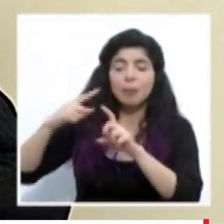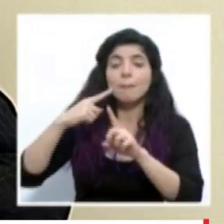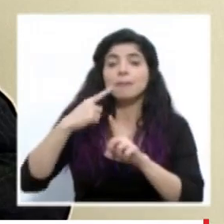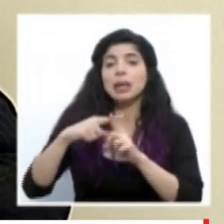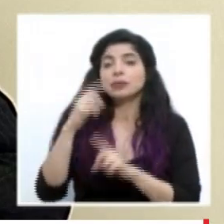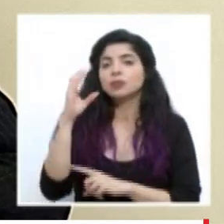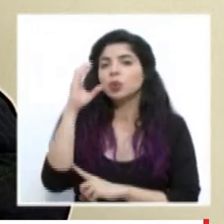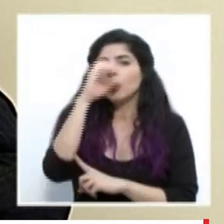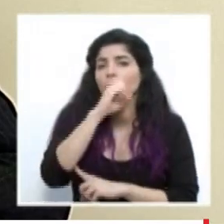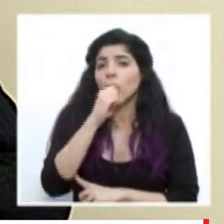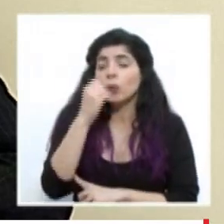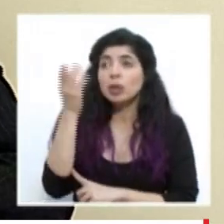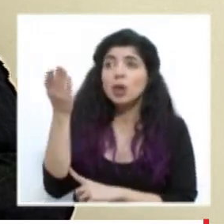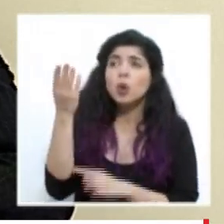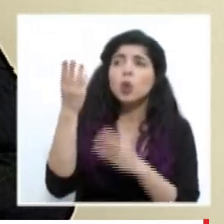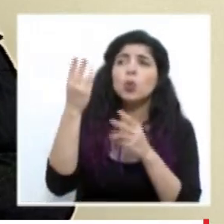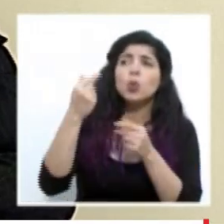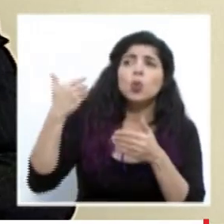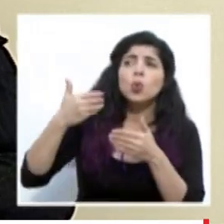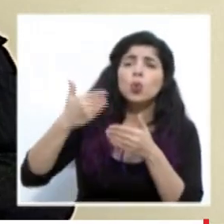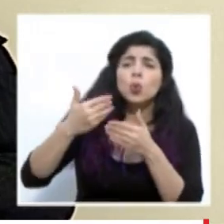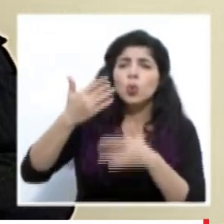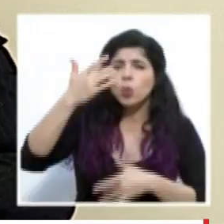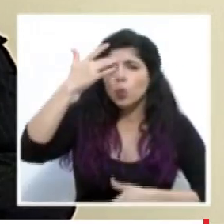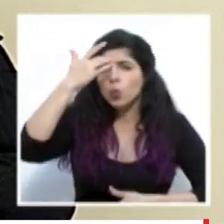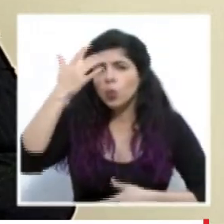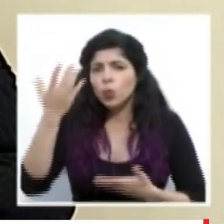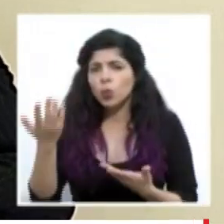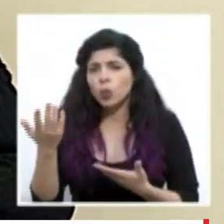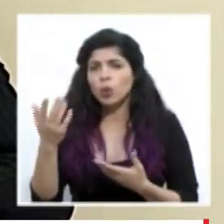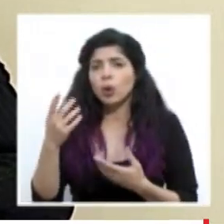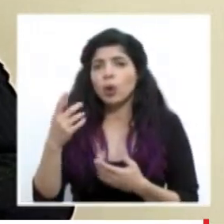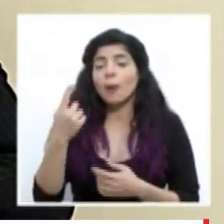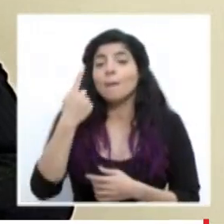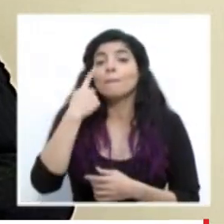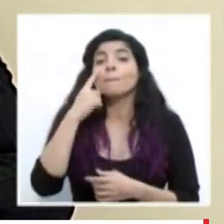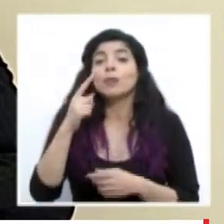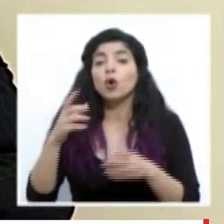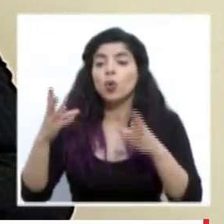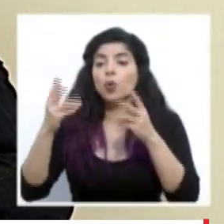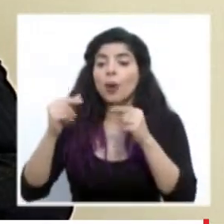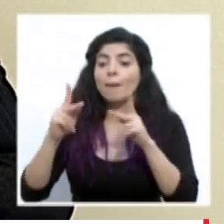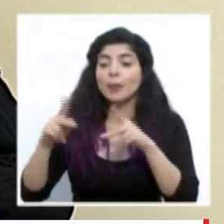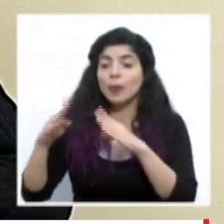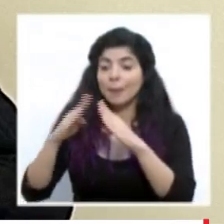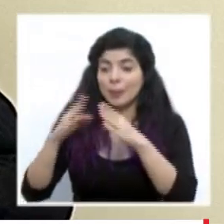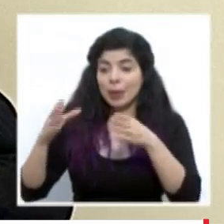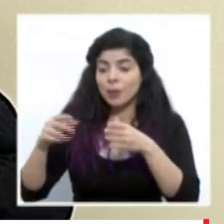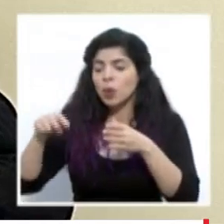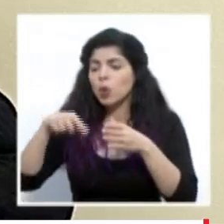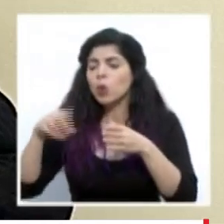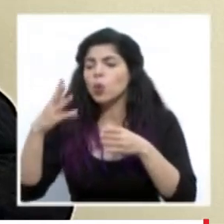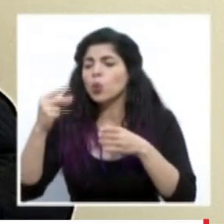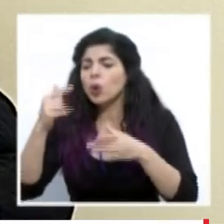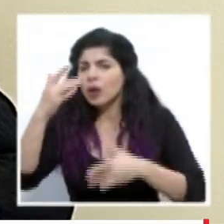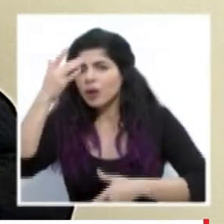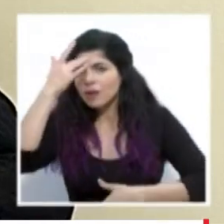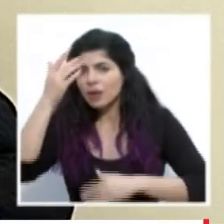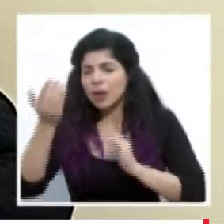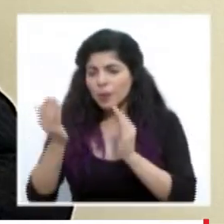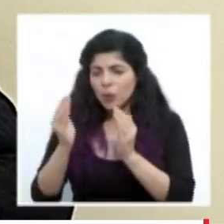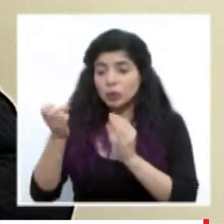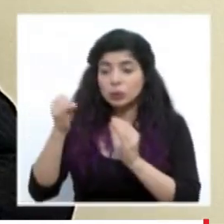que tengan incidencias acumuladas o digamos la cantidad de casos por población que estén en cifras pues